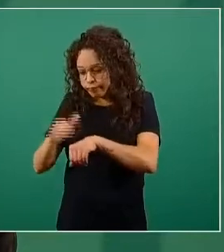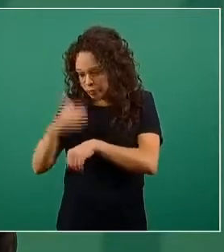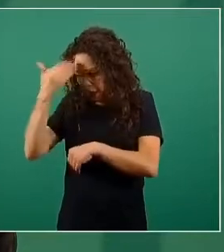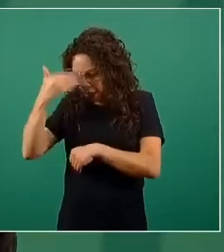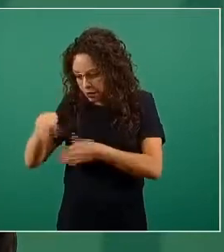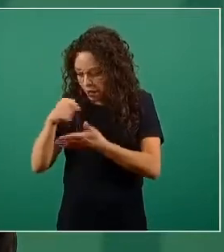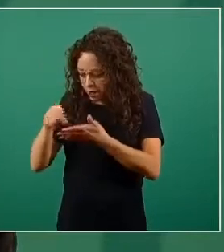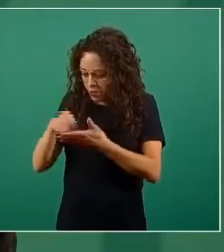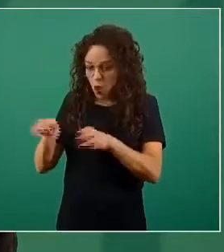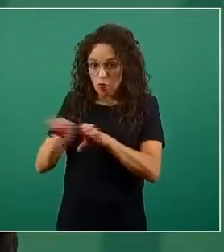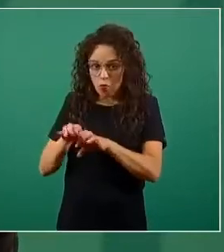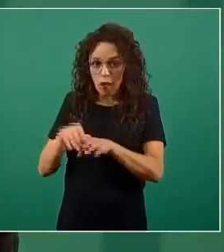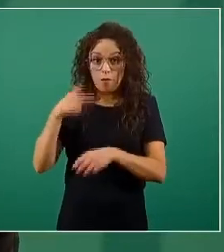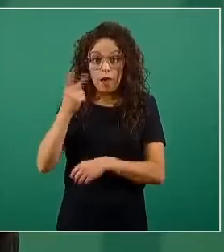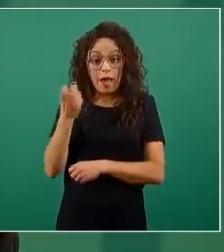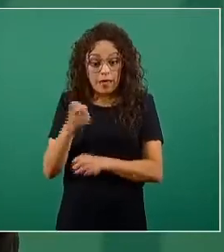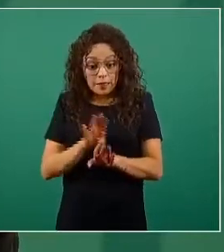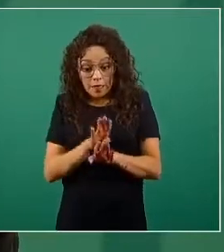situaciones específicas